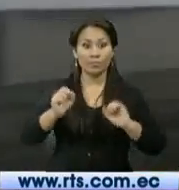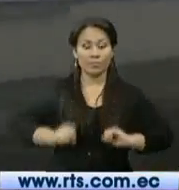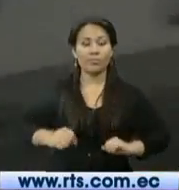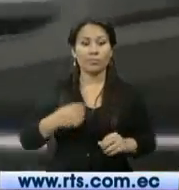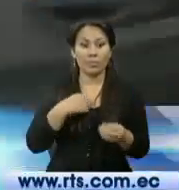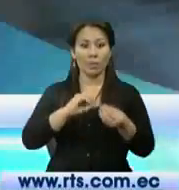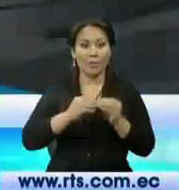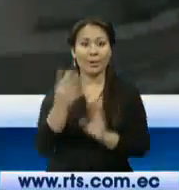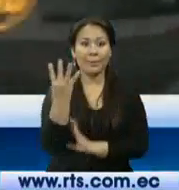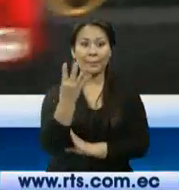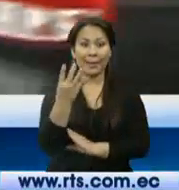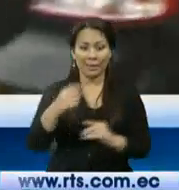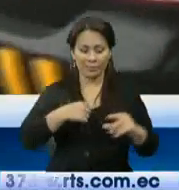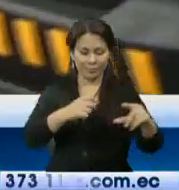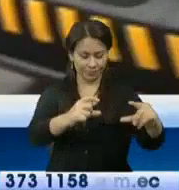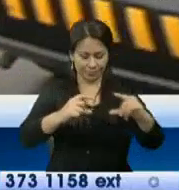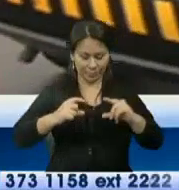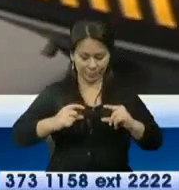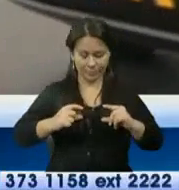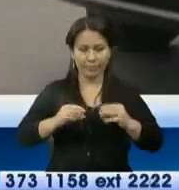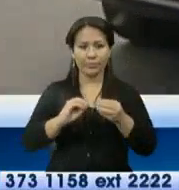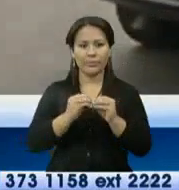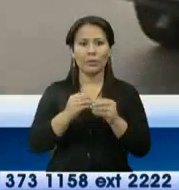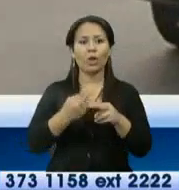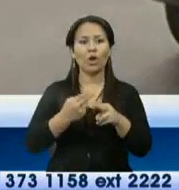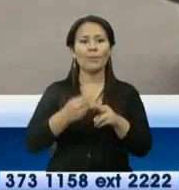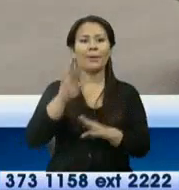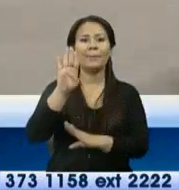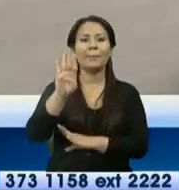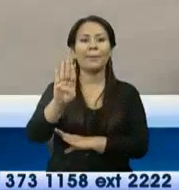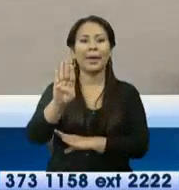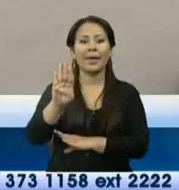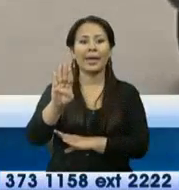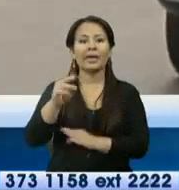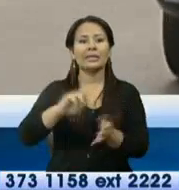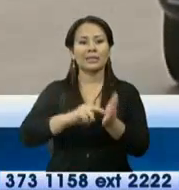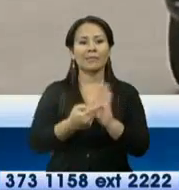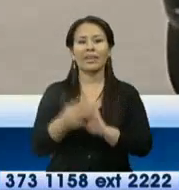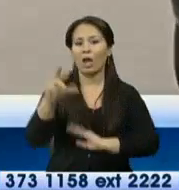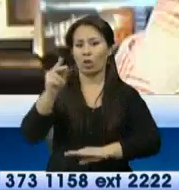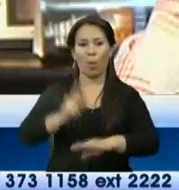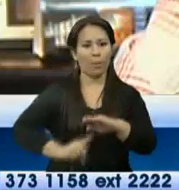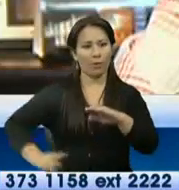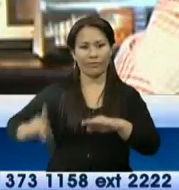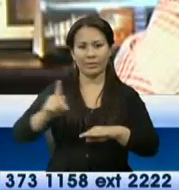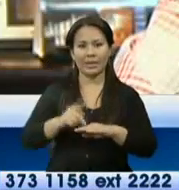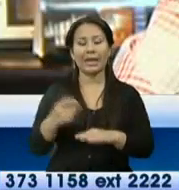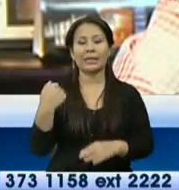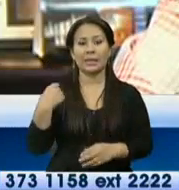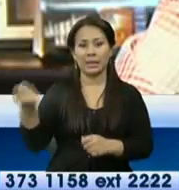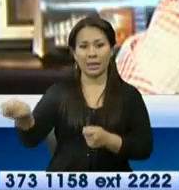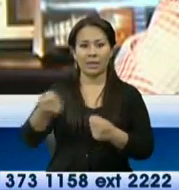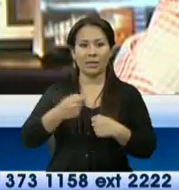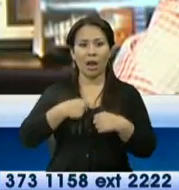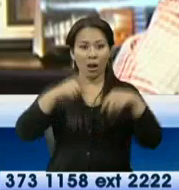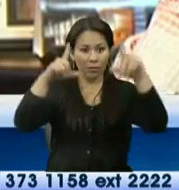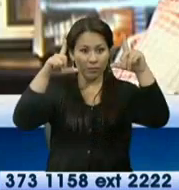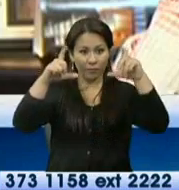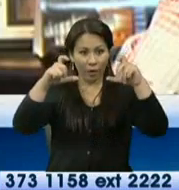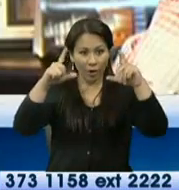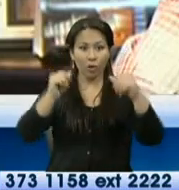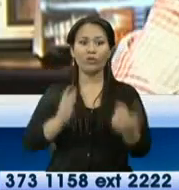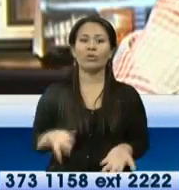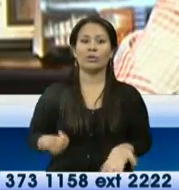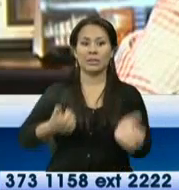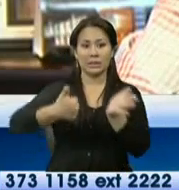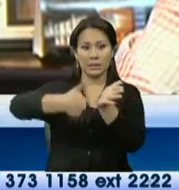B, es decir, no profesional, sin realizar los cursos de manejo. Debe traer pues una fotografía, su cédula de